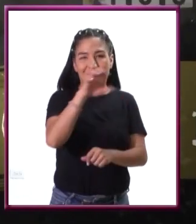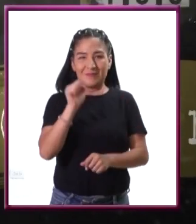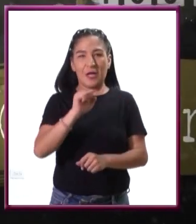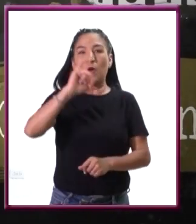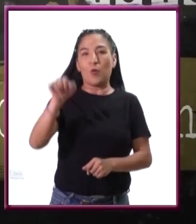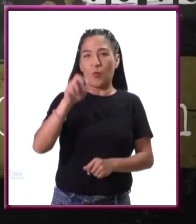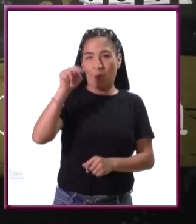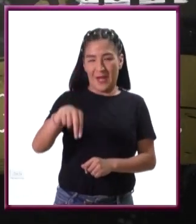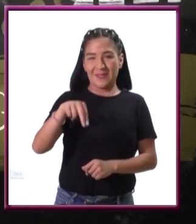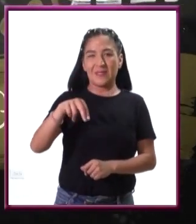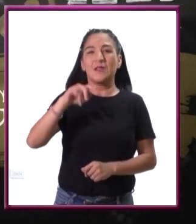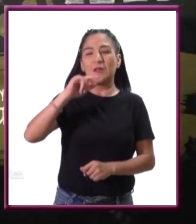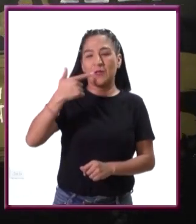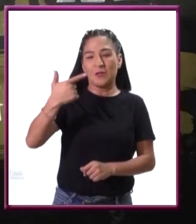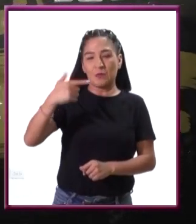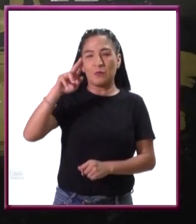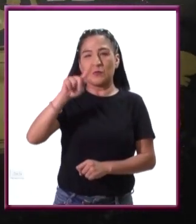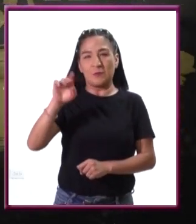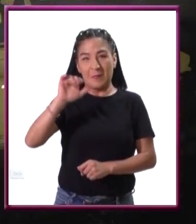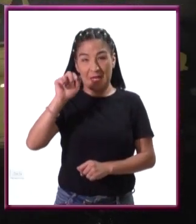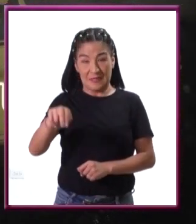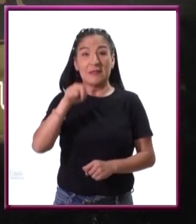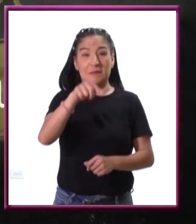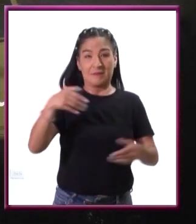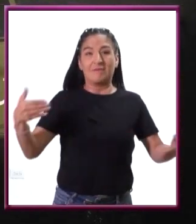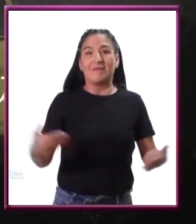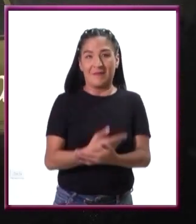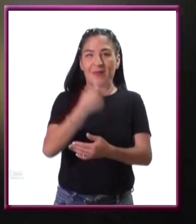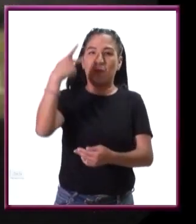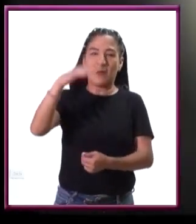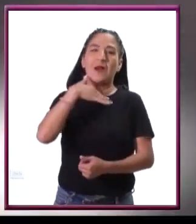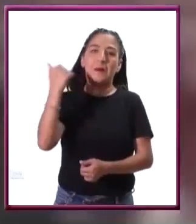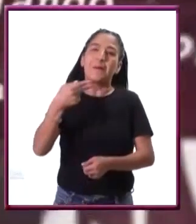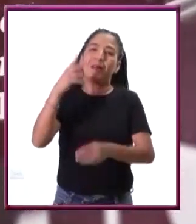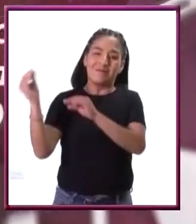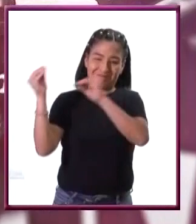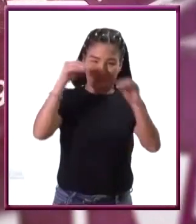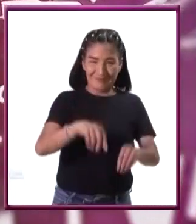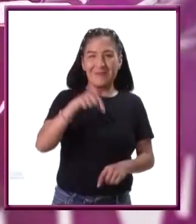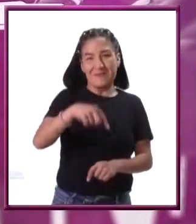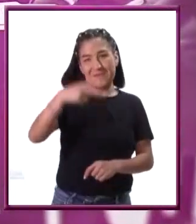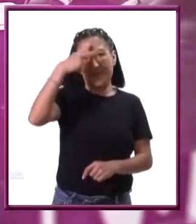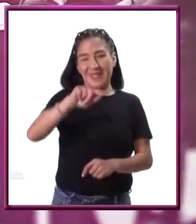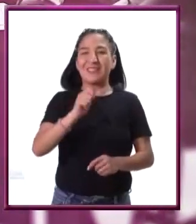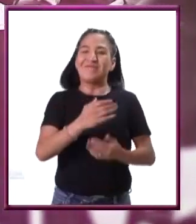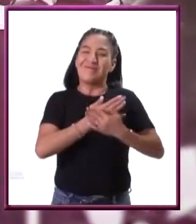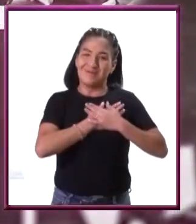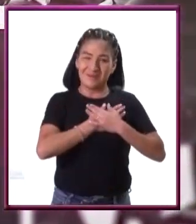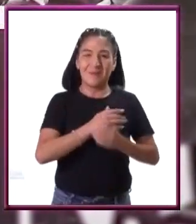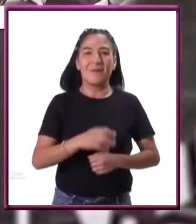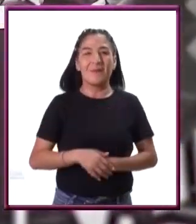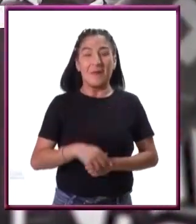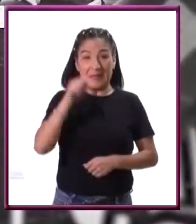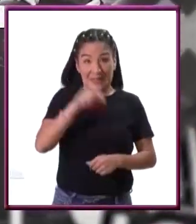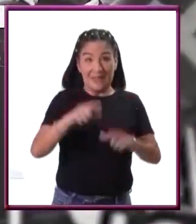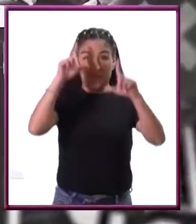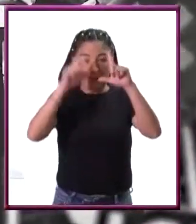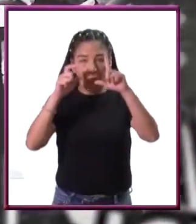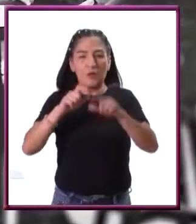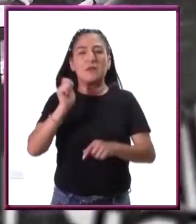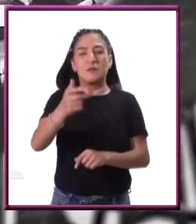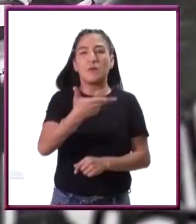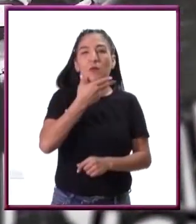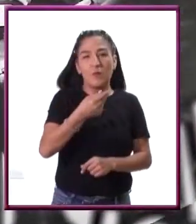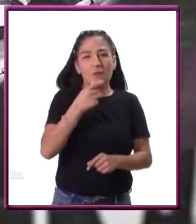un fotógrafo que nació en Alemania, pero mexicano de corazón. En esta fotografía vemos a un hombre trabajando en su